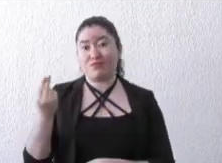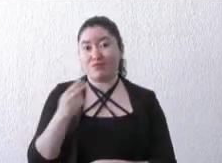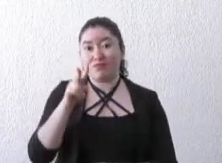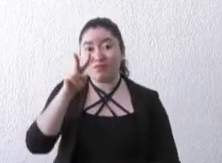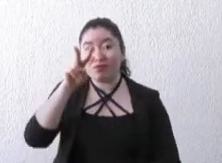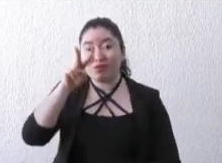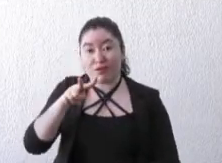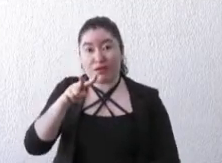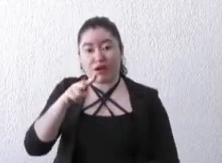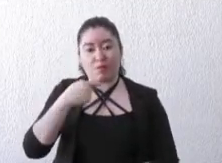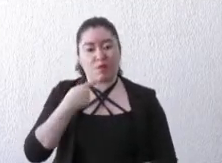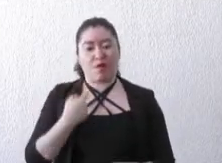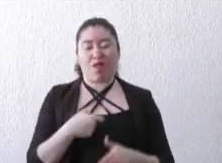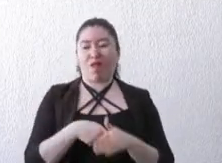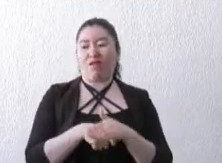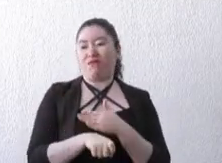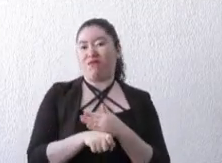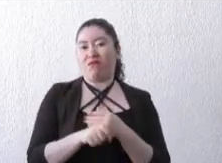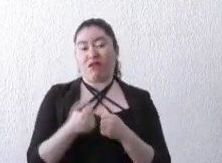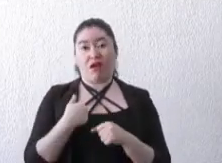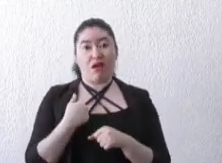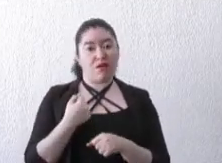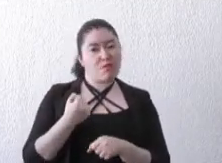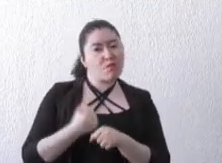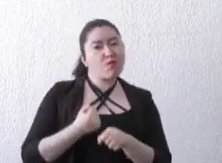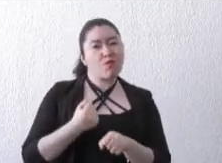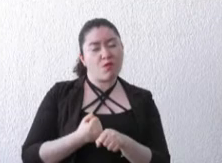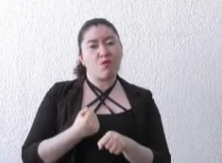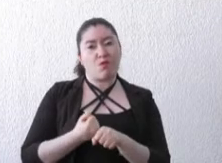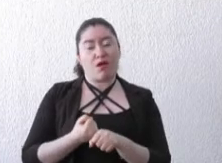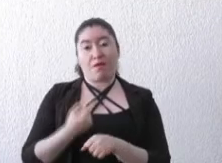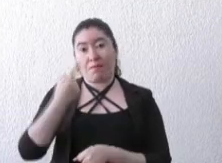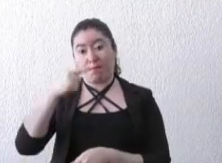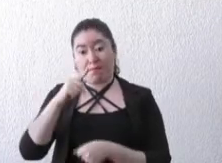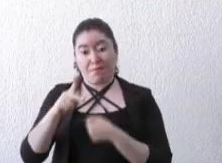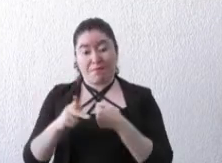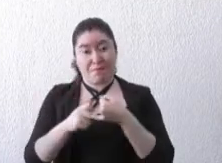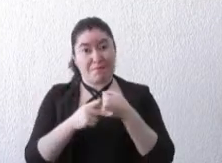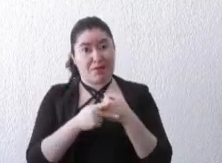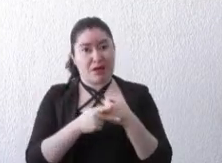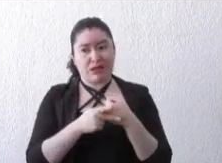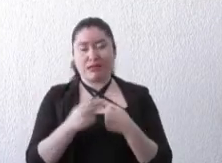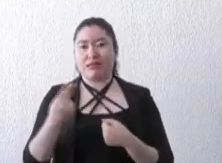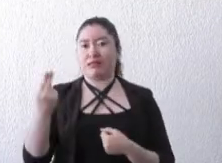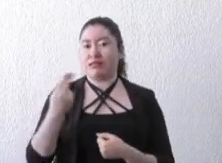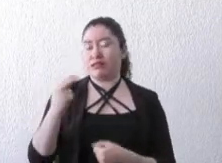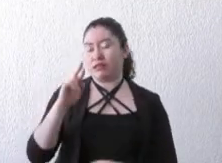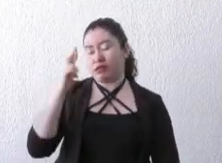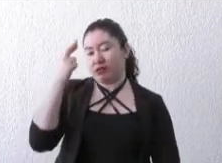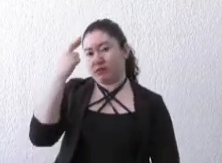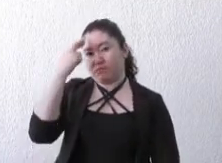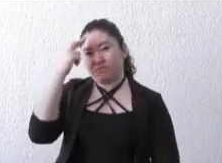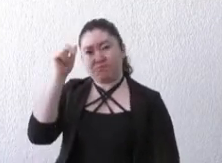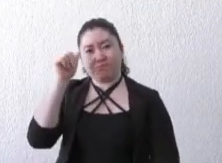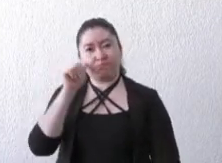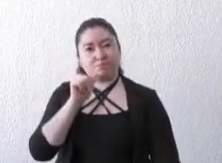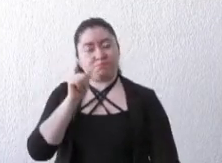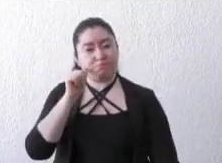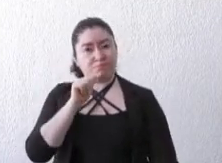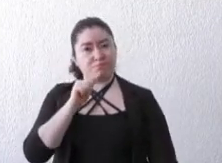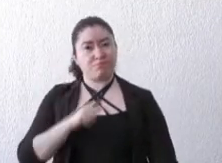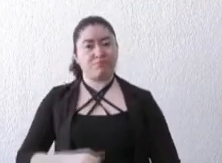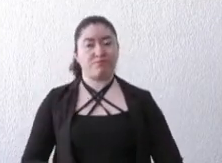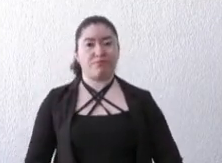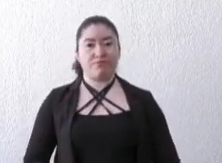impunidad por la justicia en un país donde es necesario recordar la memoria para poder lograr un mejor futuro.